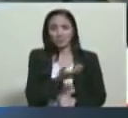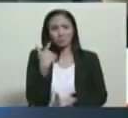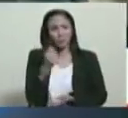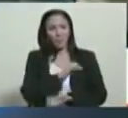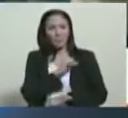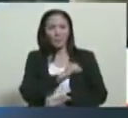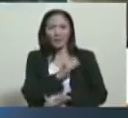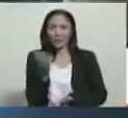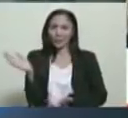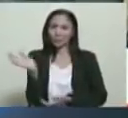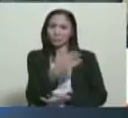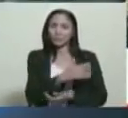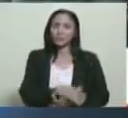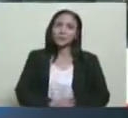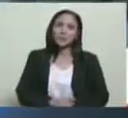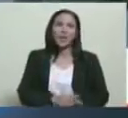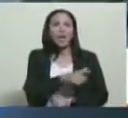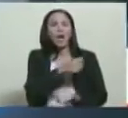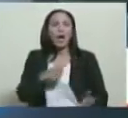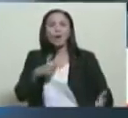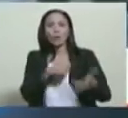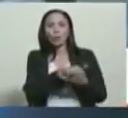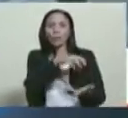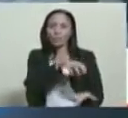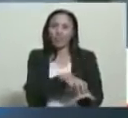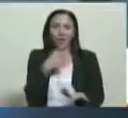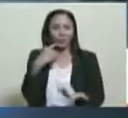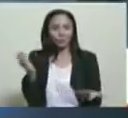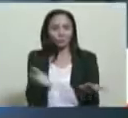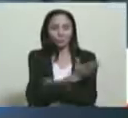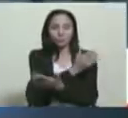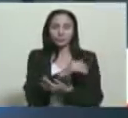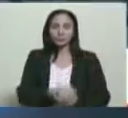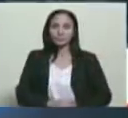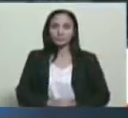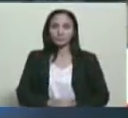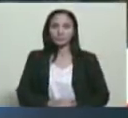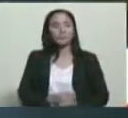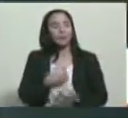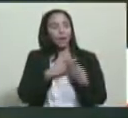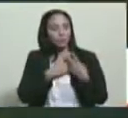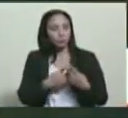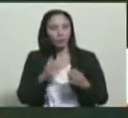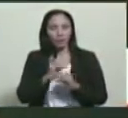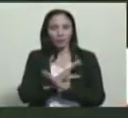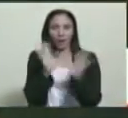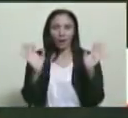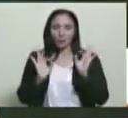miedo a los idiotas y golpistas que quieren destruir la Fuerza Armada. Un discurso valiente, muy claro.